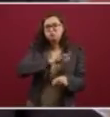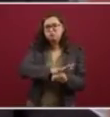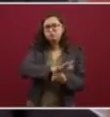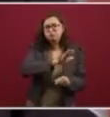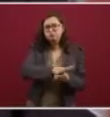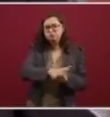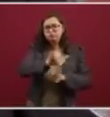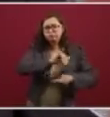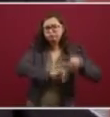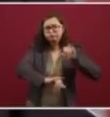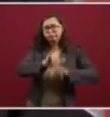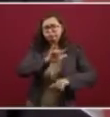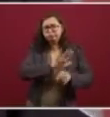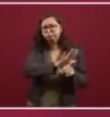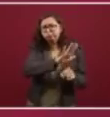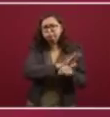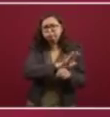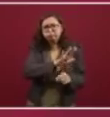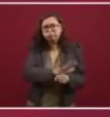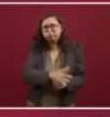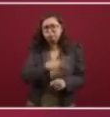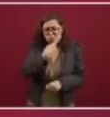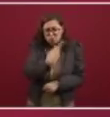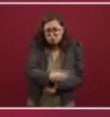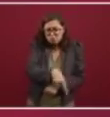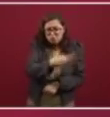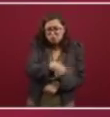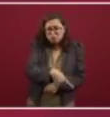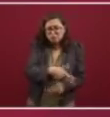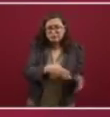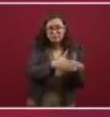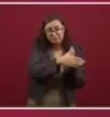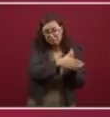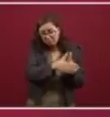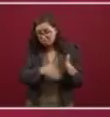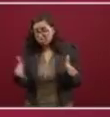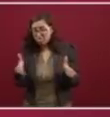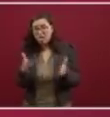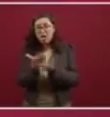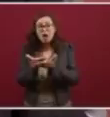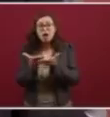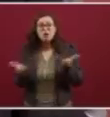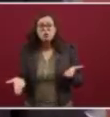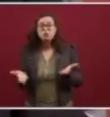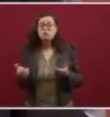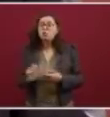Y ahora tenemos que comprar todos los fertilizantes en el extranjero.